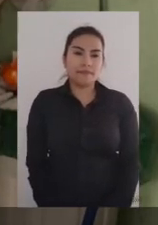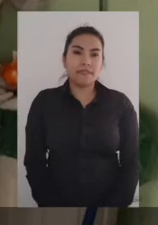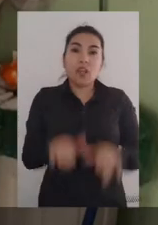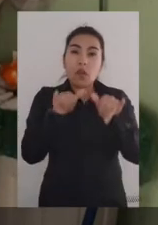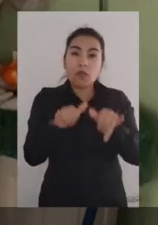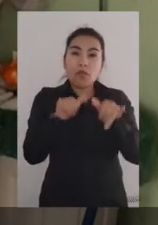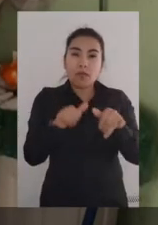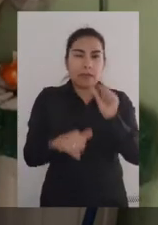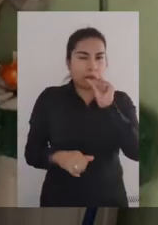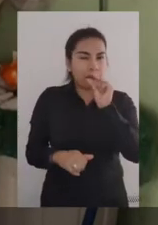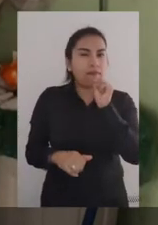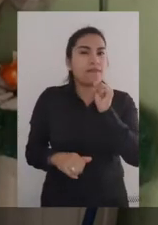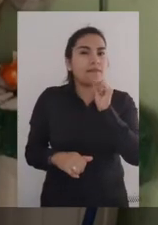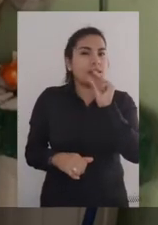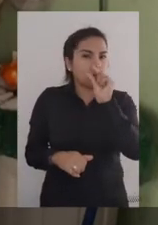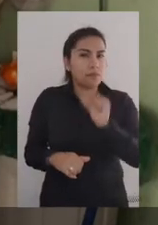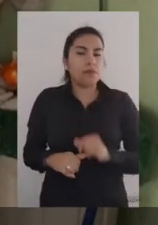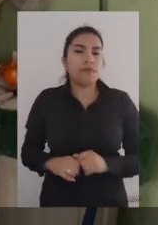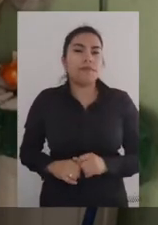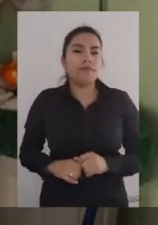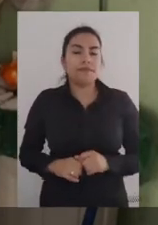un poco